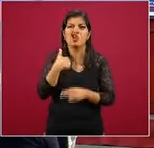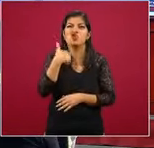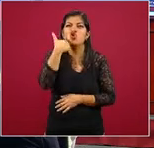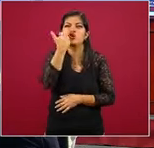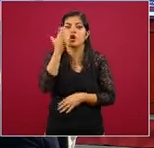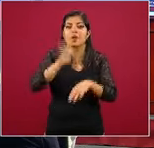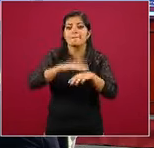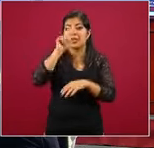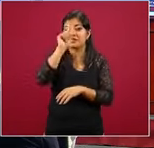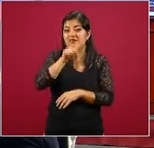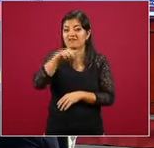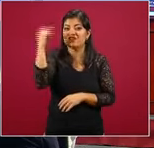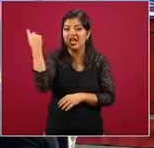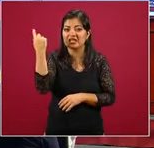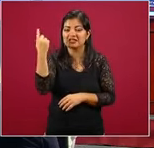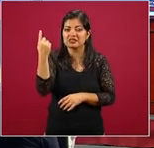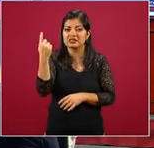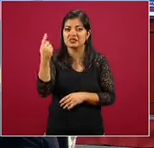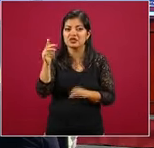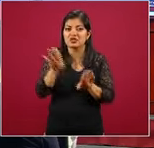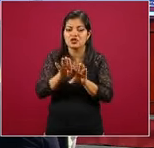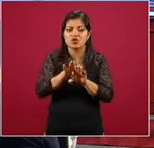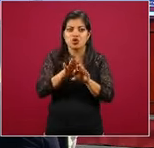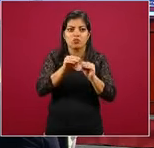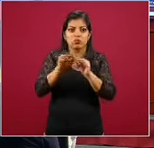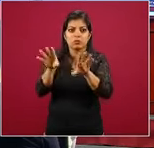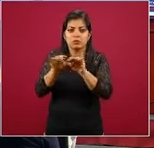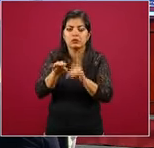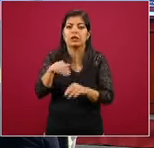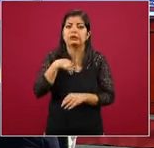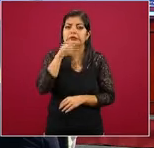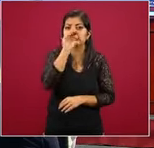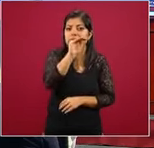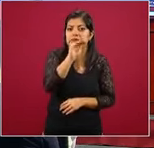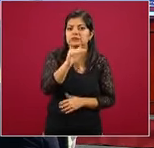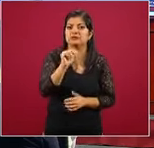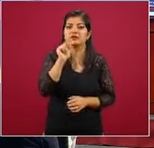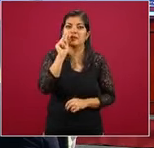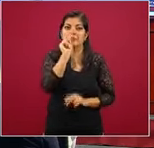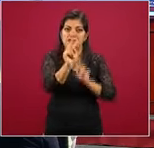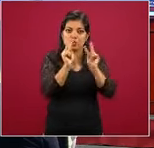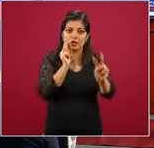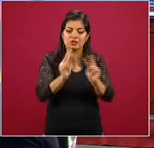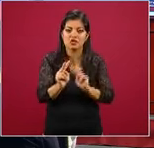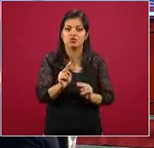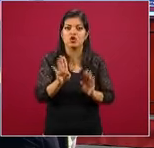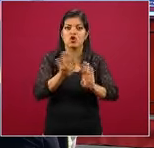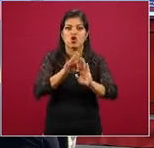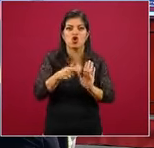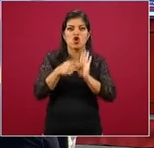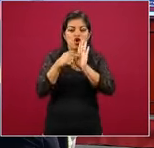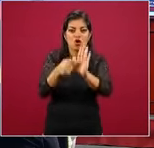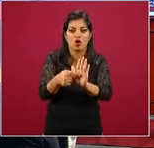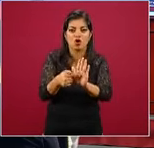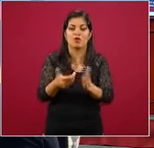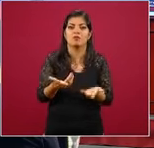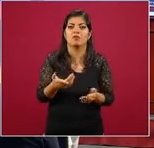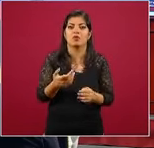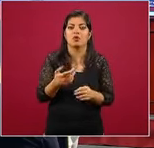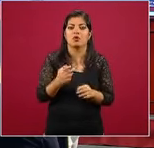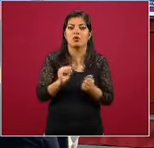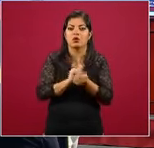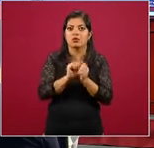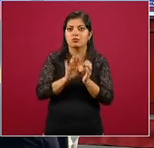tener para facilitarles el trabajo de comunicación, la visualización, la representación de los datos, las